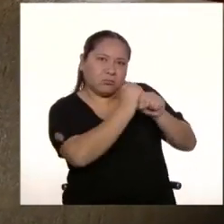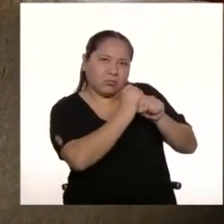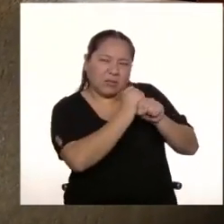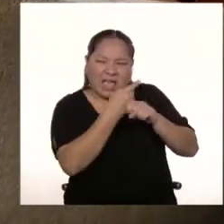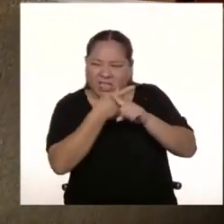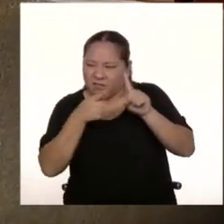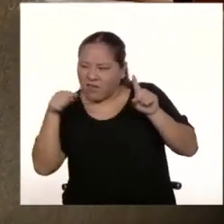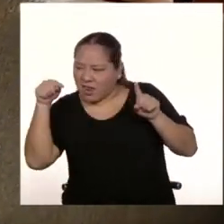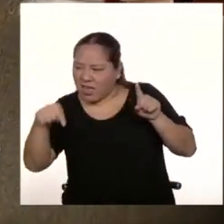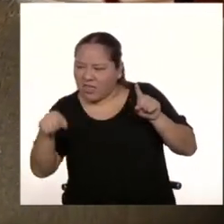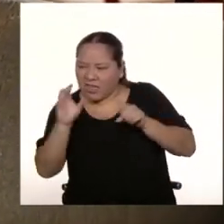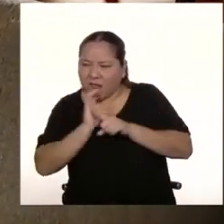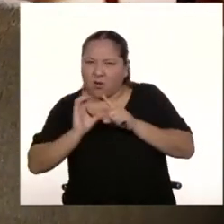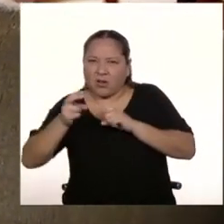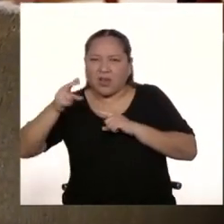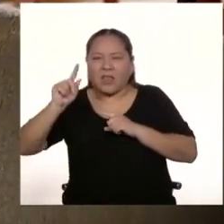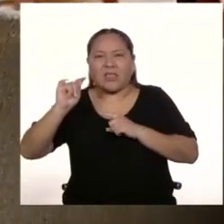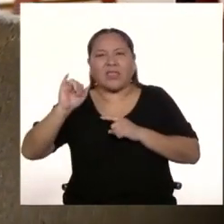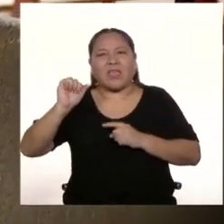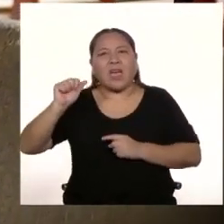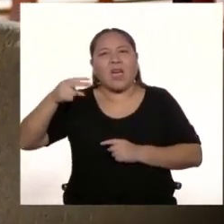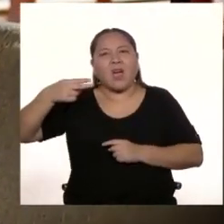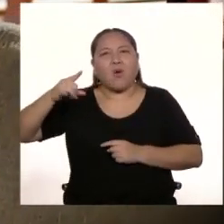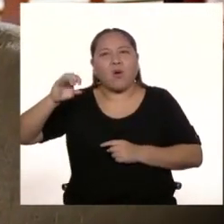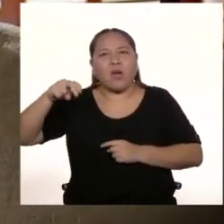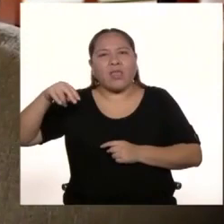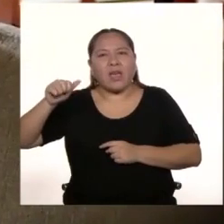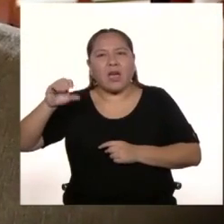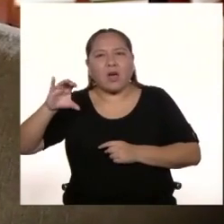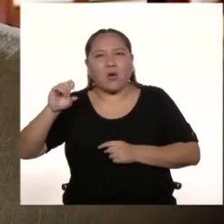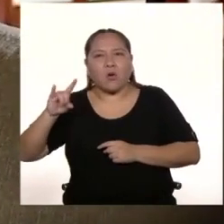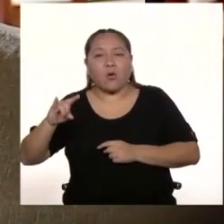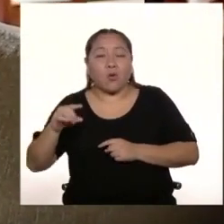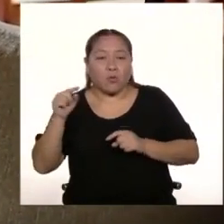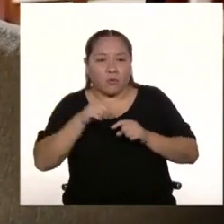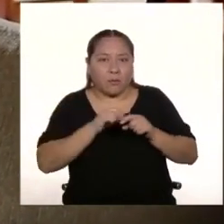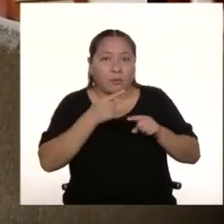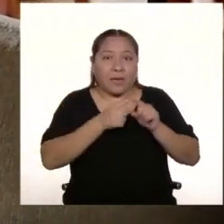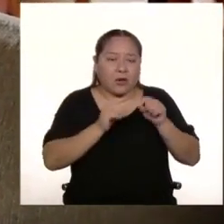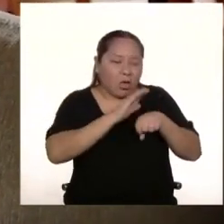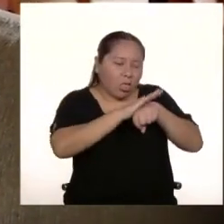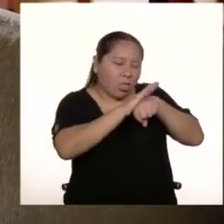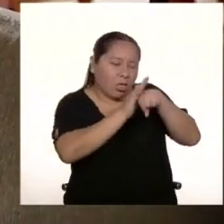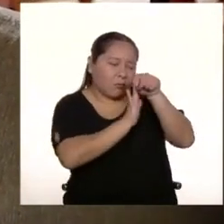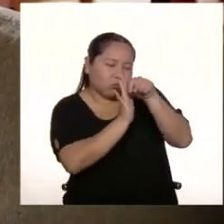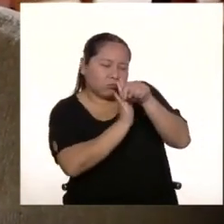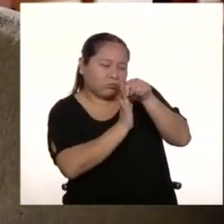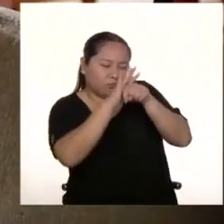tiahuanaco. Sin embargo, en cuanto a la capacidad de la talla misma, de pulido,